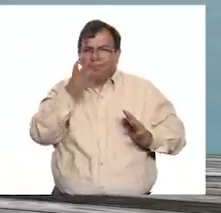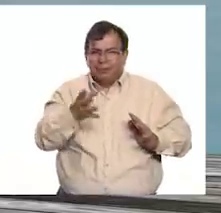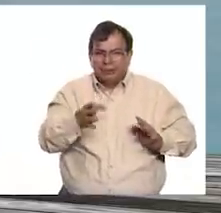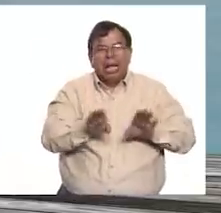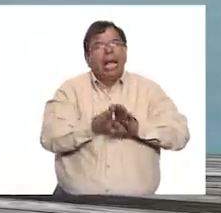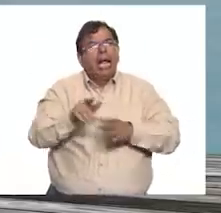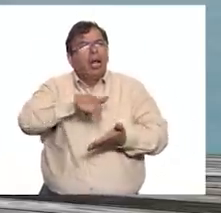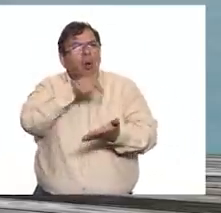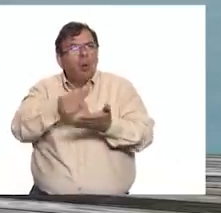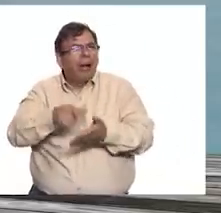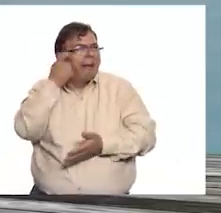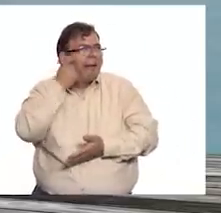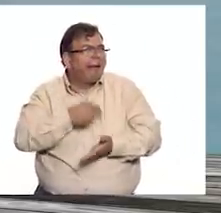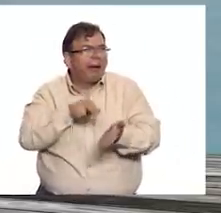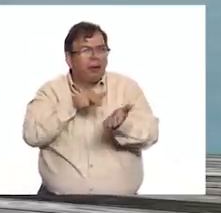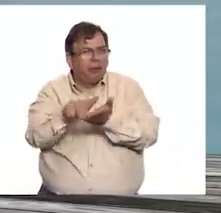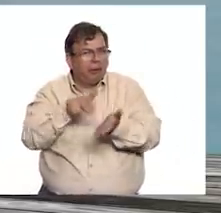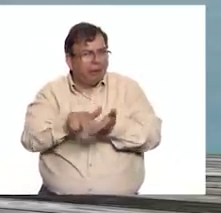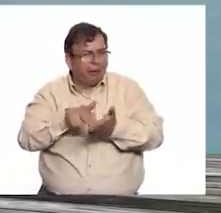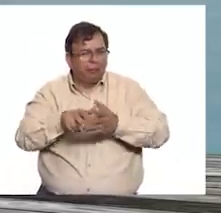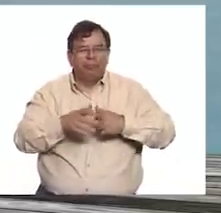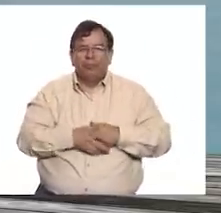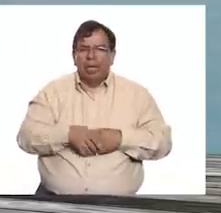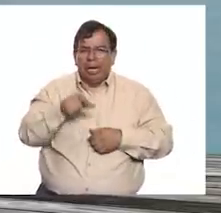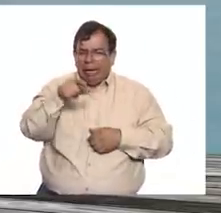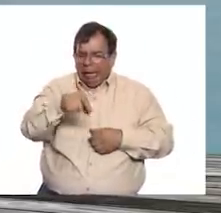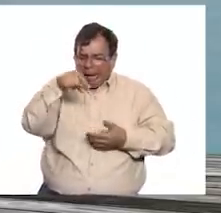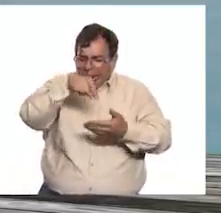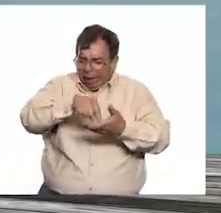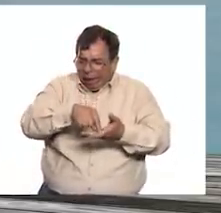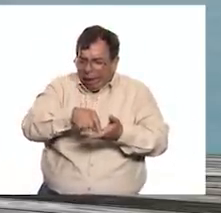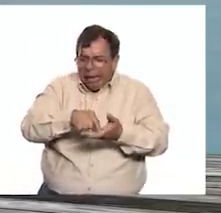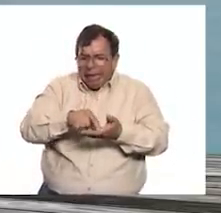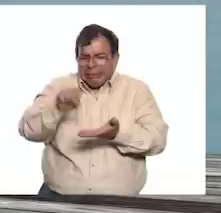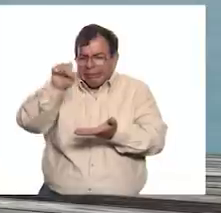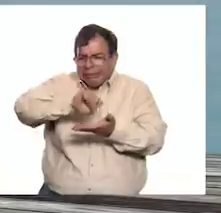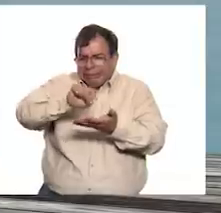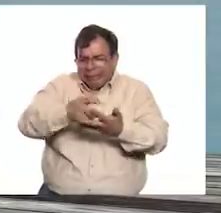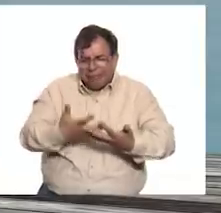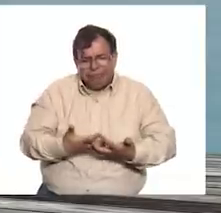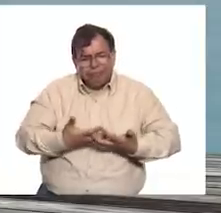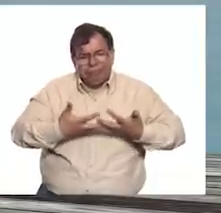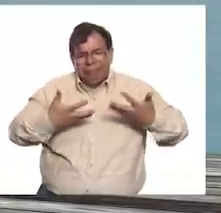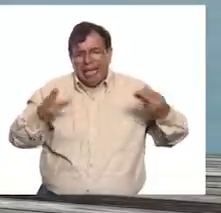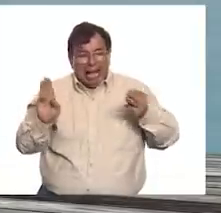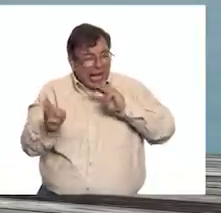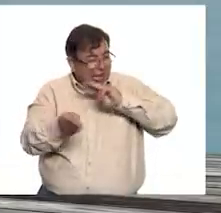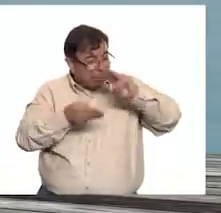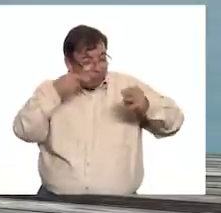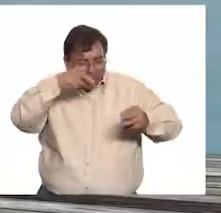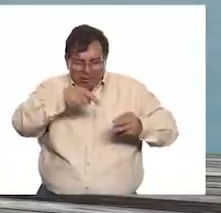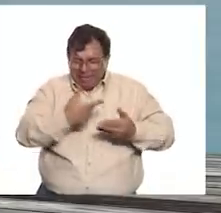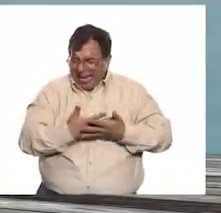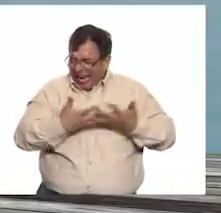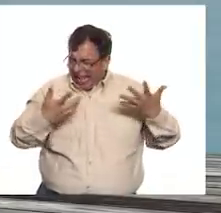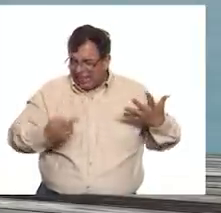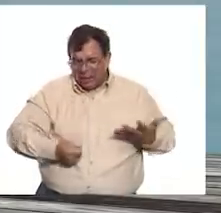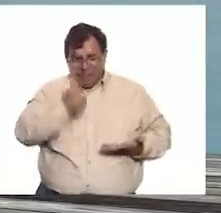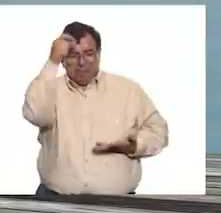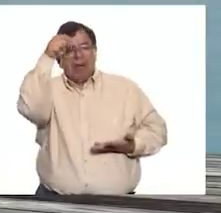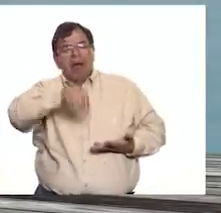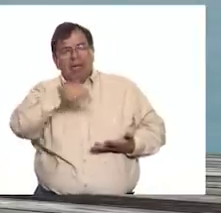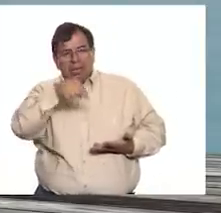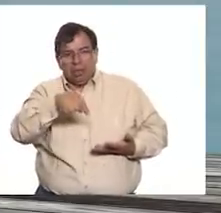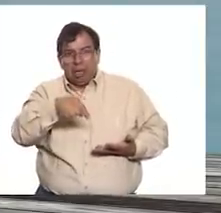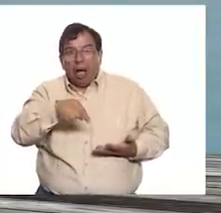Guerrero Negro. Esto es Guerrero Negro, la salina más grande del mundo. ¿De verdad? ¿La salina más grande del